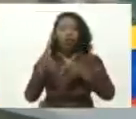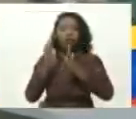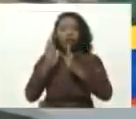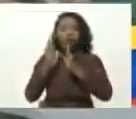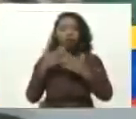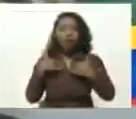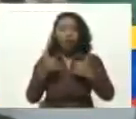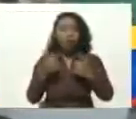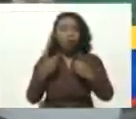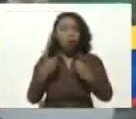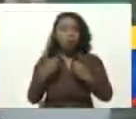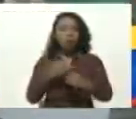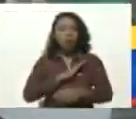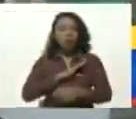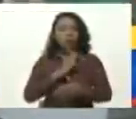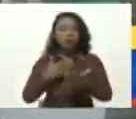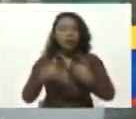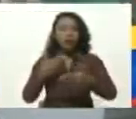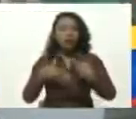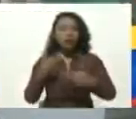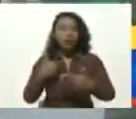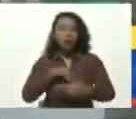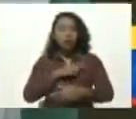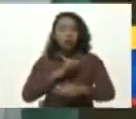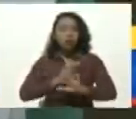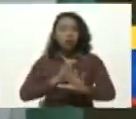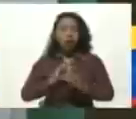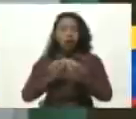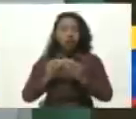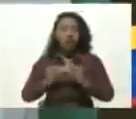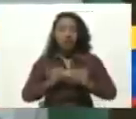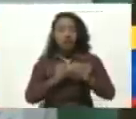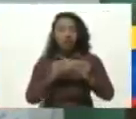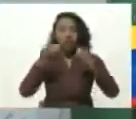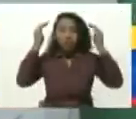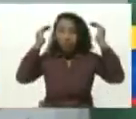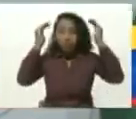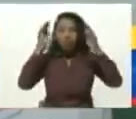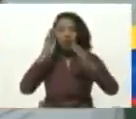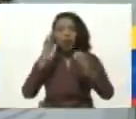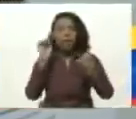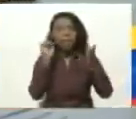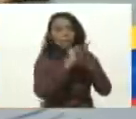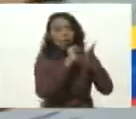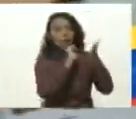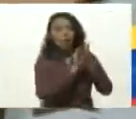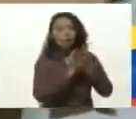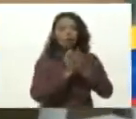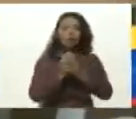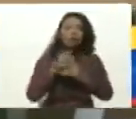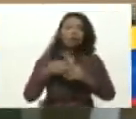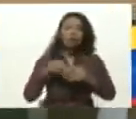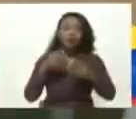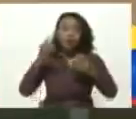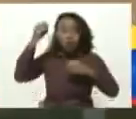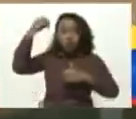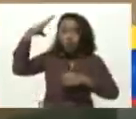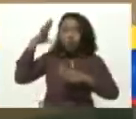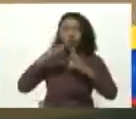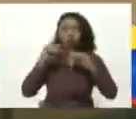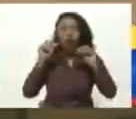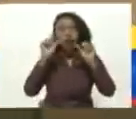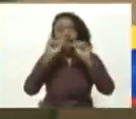salud para tener este servicio óptimo. Aquí hemos, bueno, rehabilitado techo, paredes, iluminación y todo el